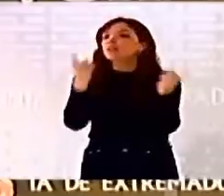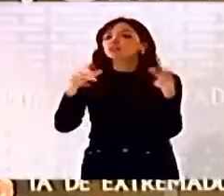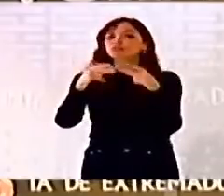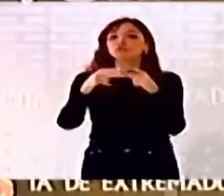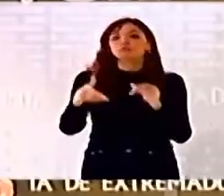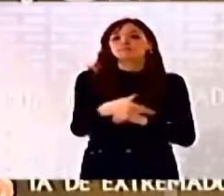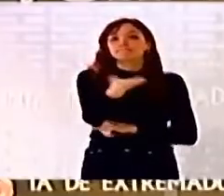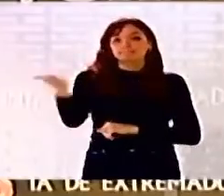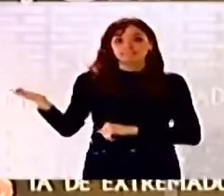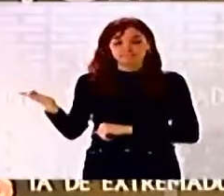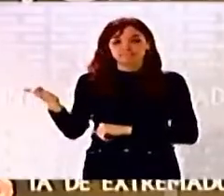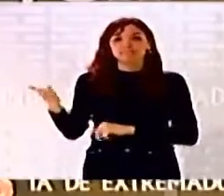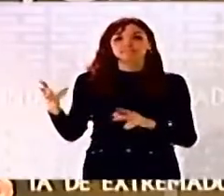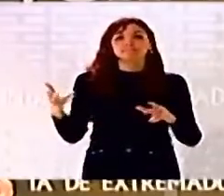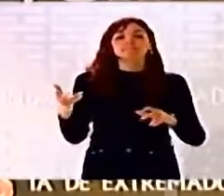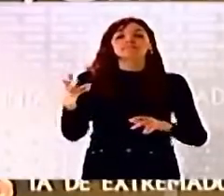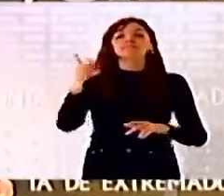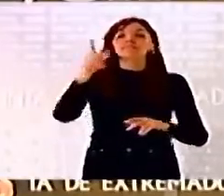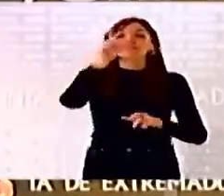a esas personas